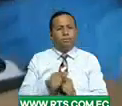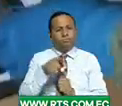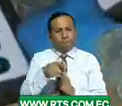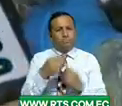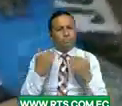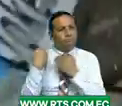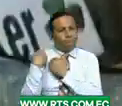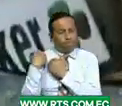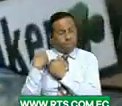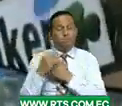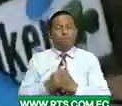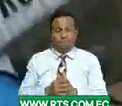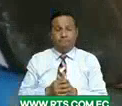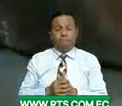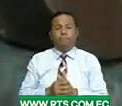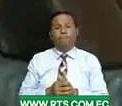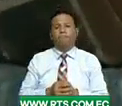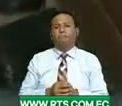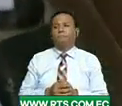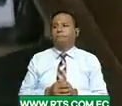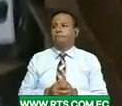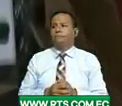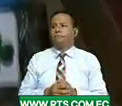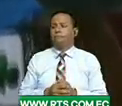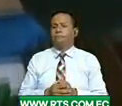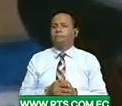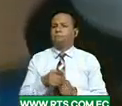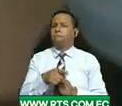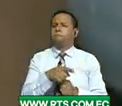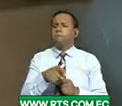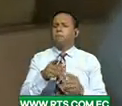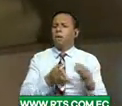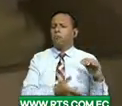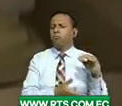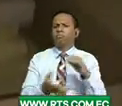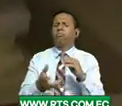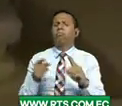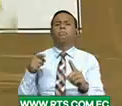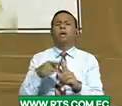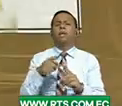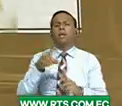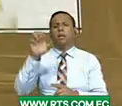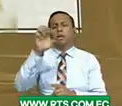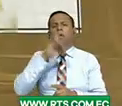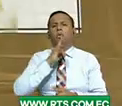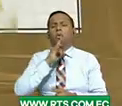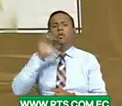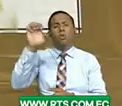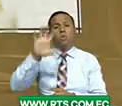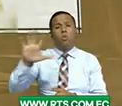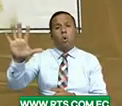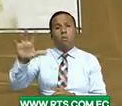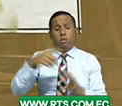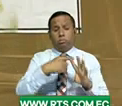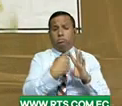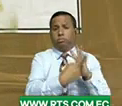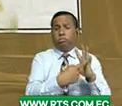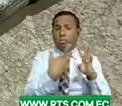procedía a la contaminación de contenedores con destinos de Estados Unidos y Europa. Con esta acción se logró el decomiso